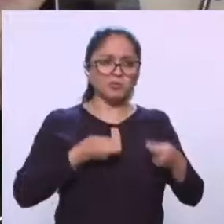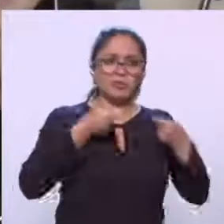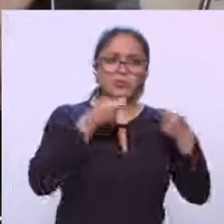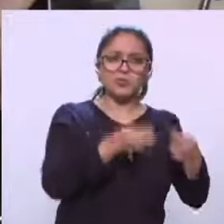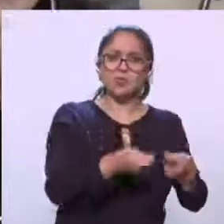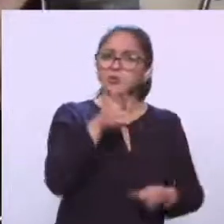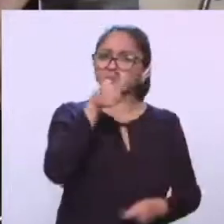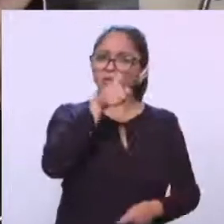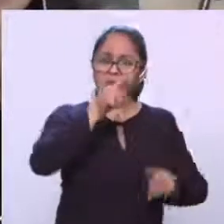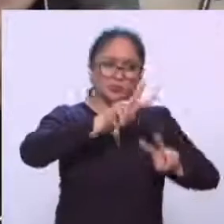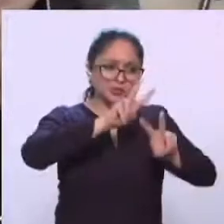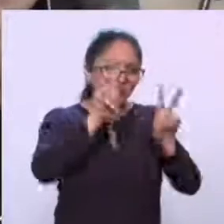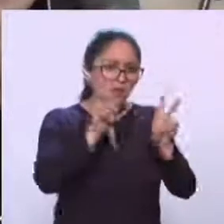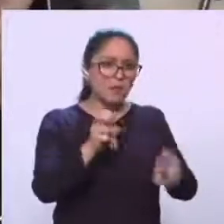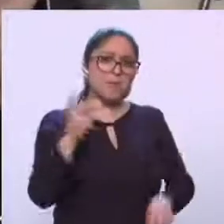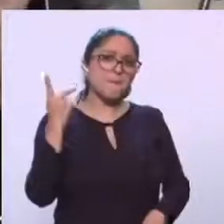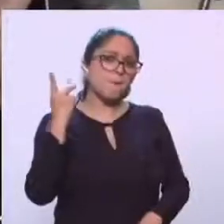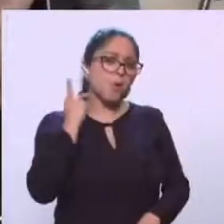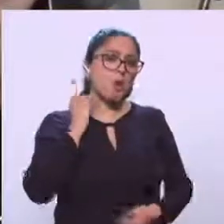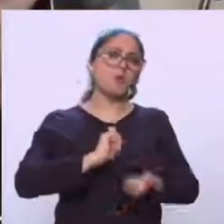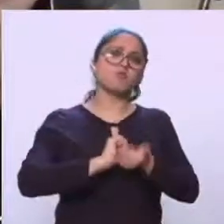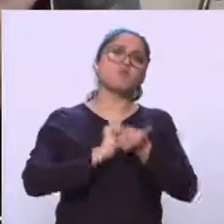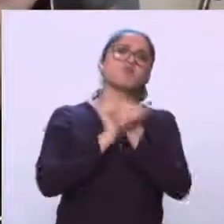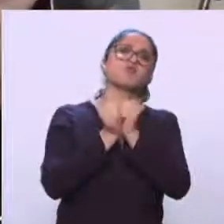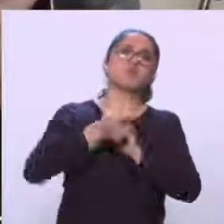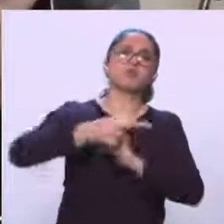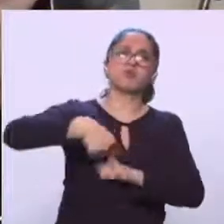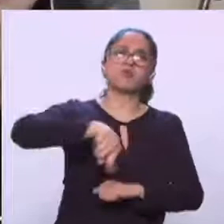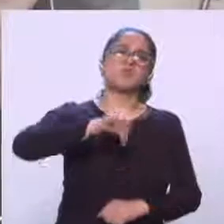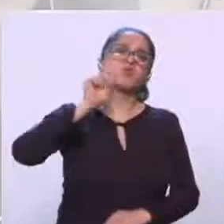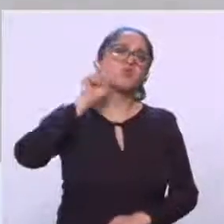capital político para que otras mujeres puedan subir.